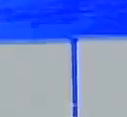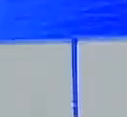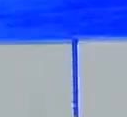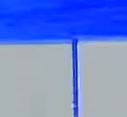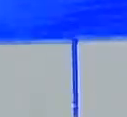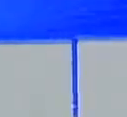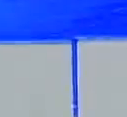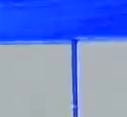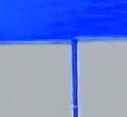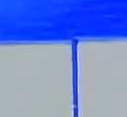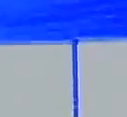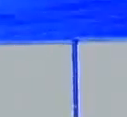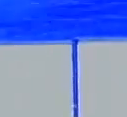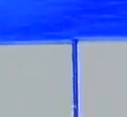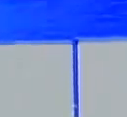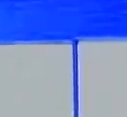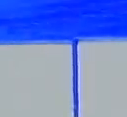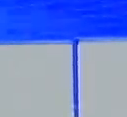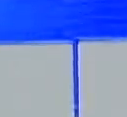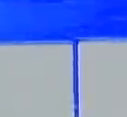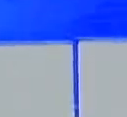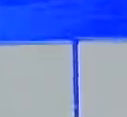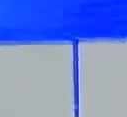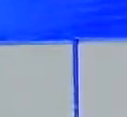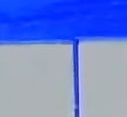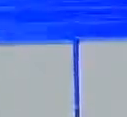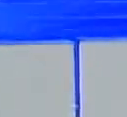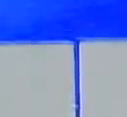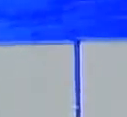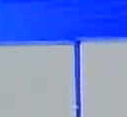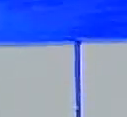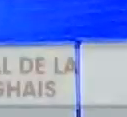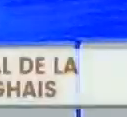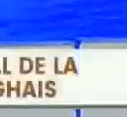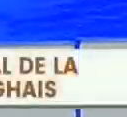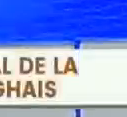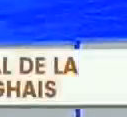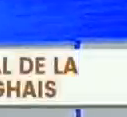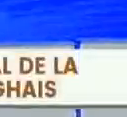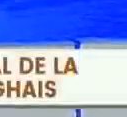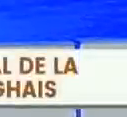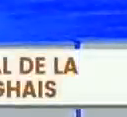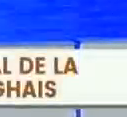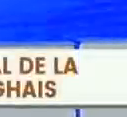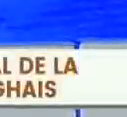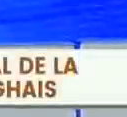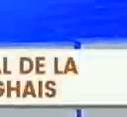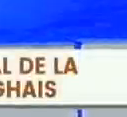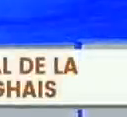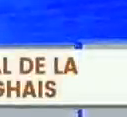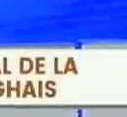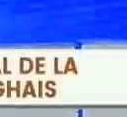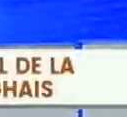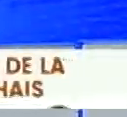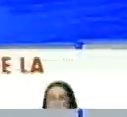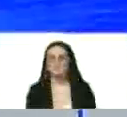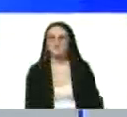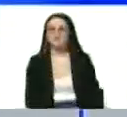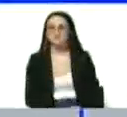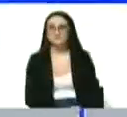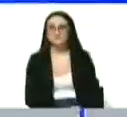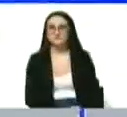y gloria a nuestro querido hermano Mohamed Barquindo. La OPEP, a lo largo de su historia,